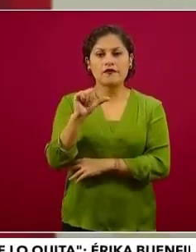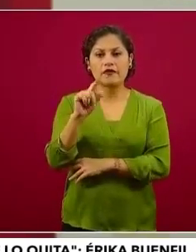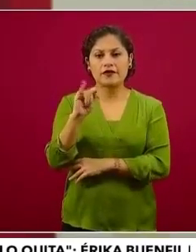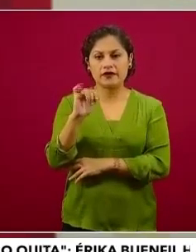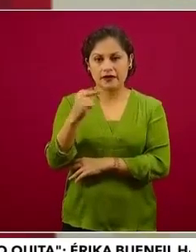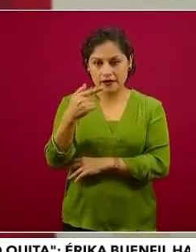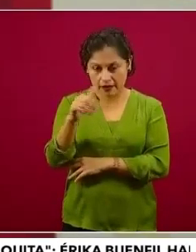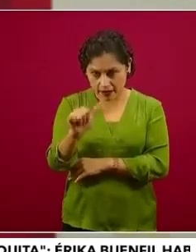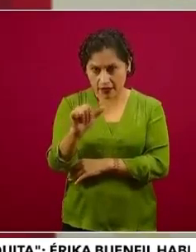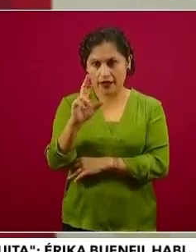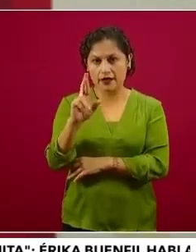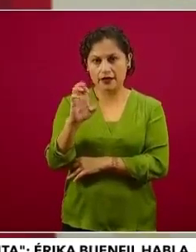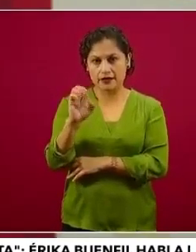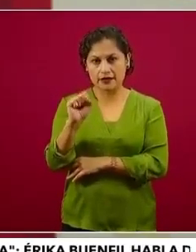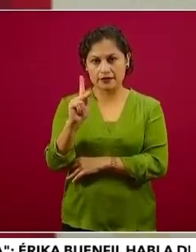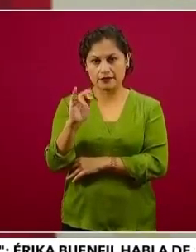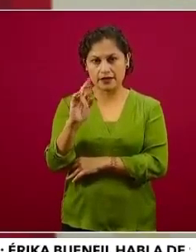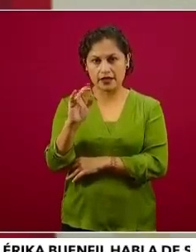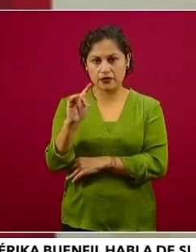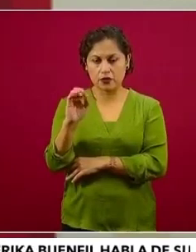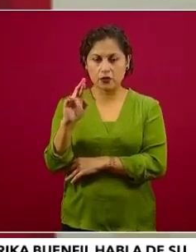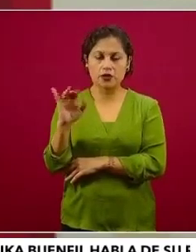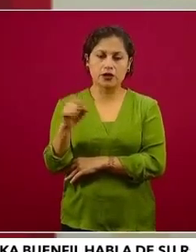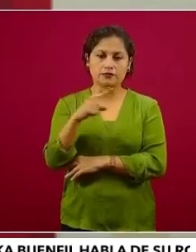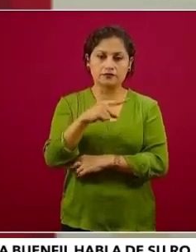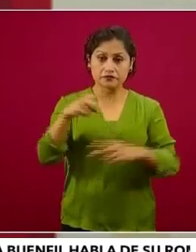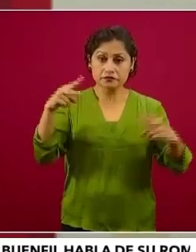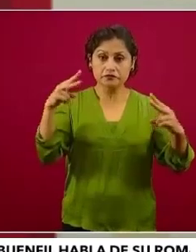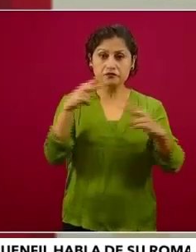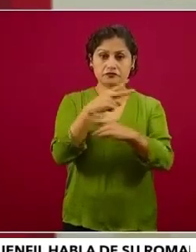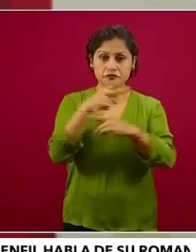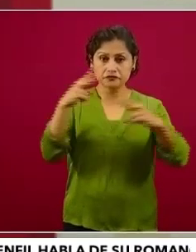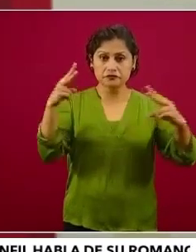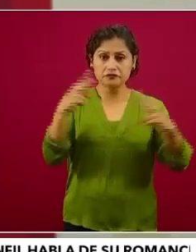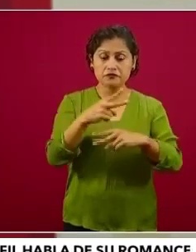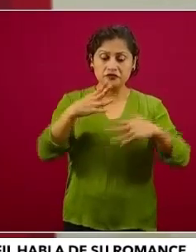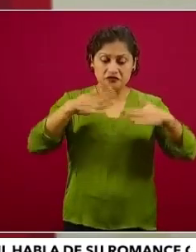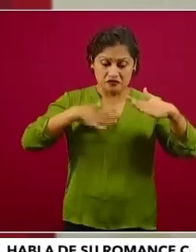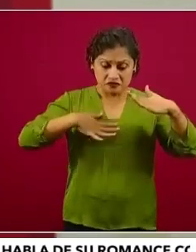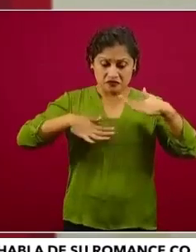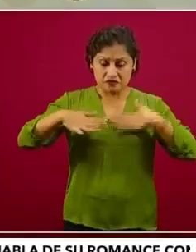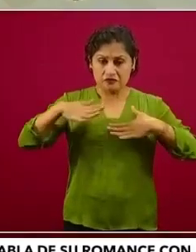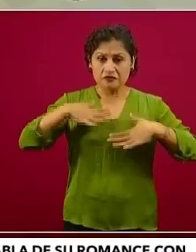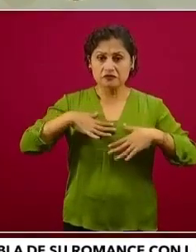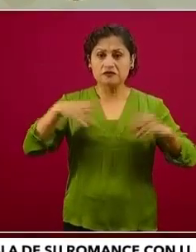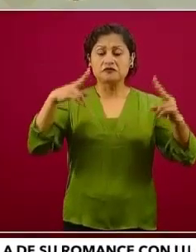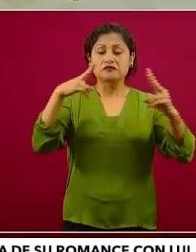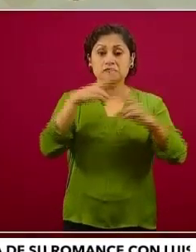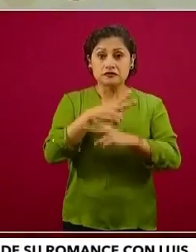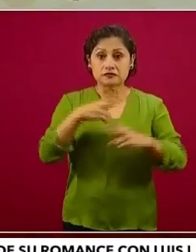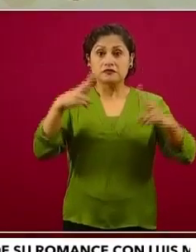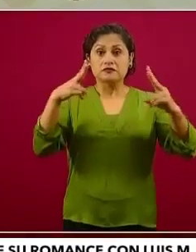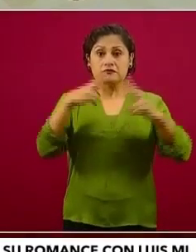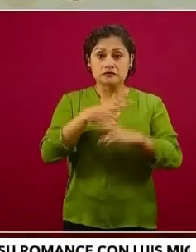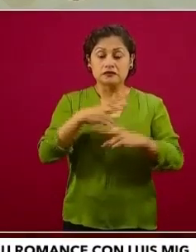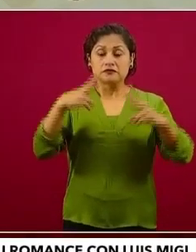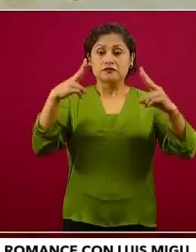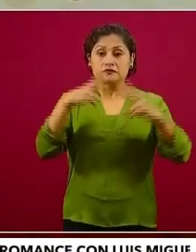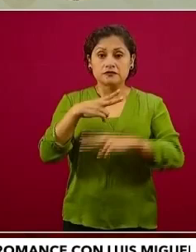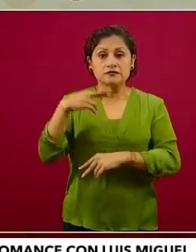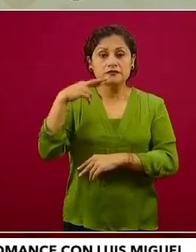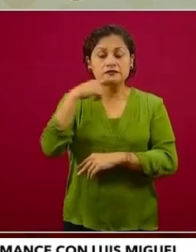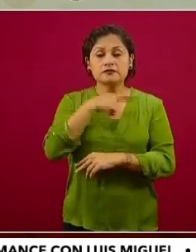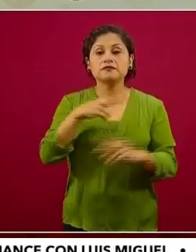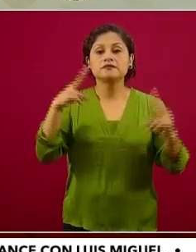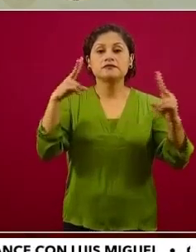sin percatarse, estuvo respirando con mayor intensidad y con mayor frecuencia, a una mayor velocidad, hasta que